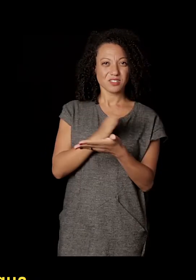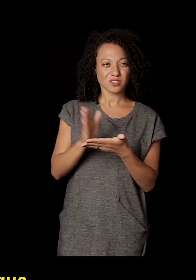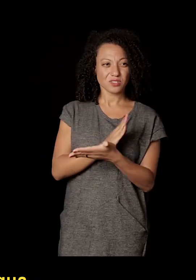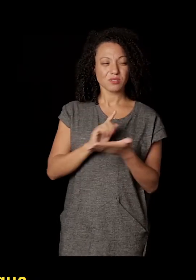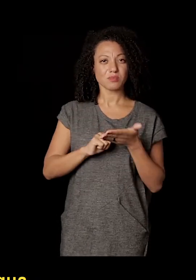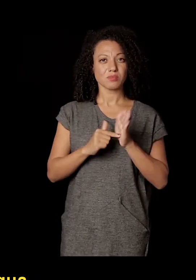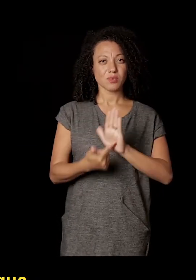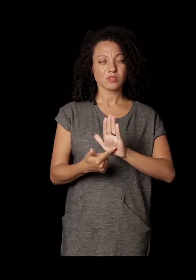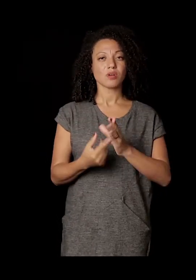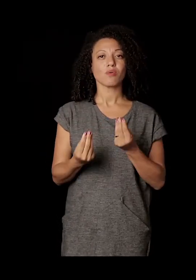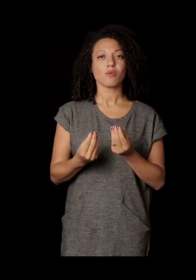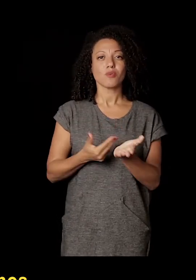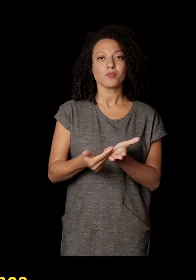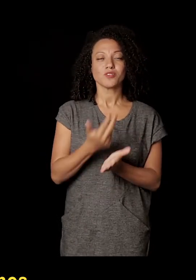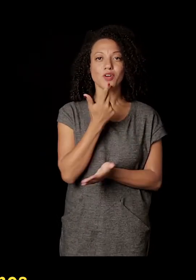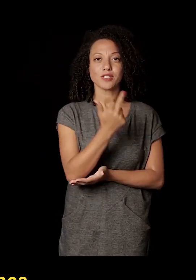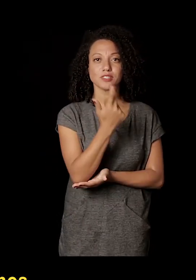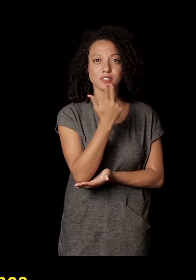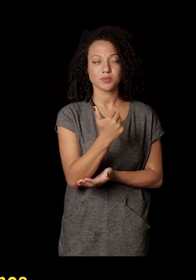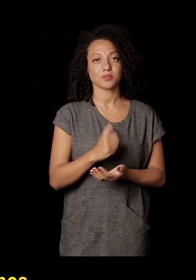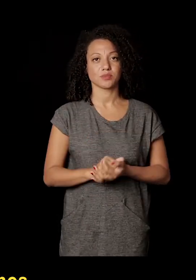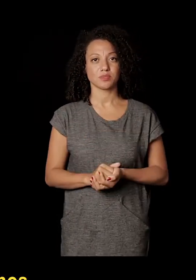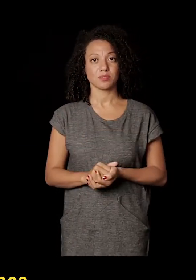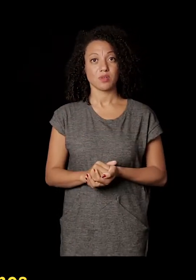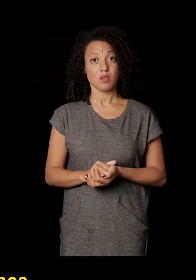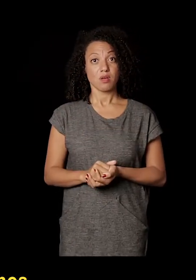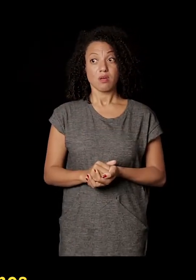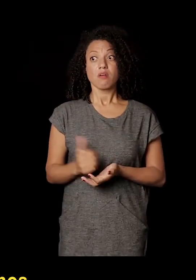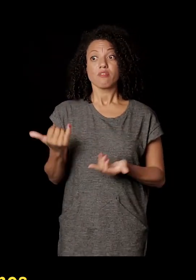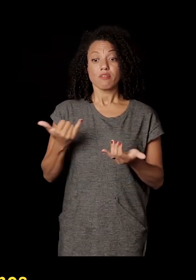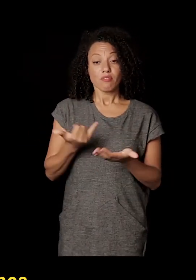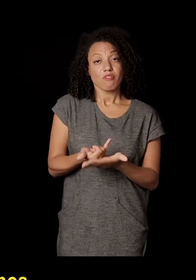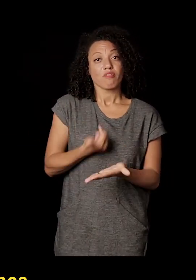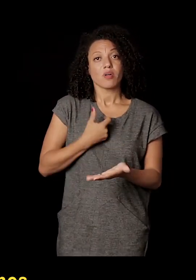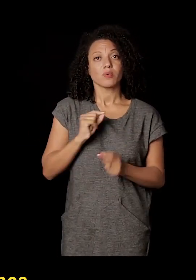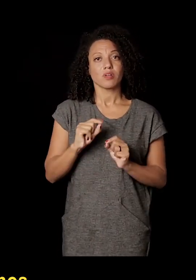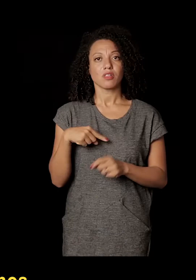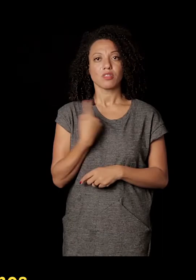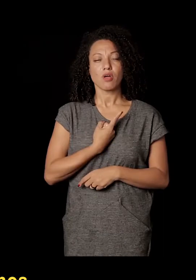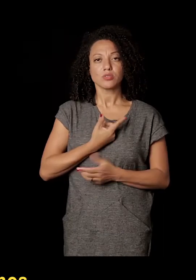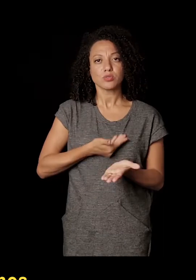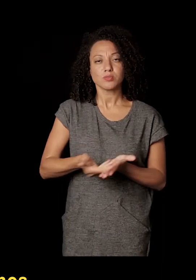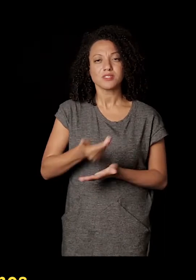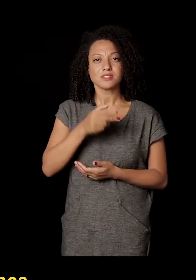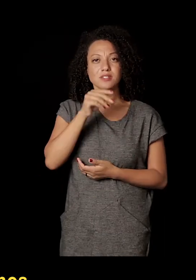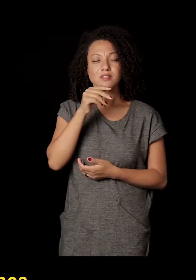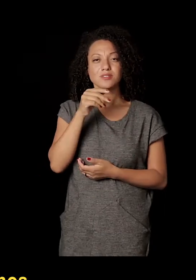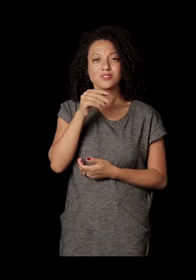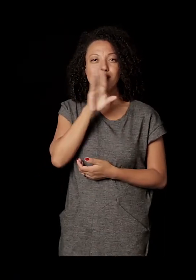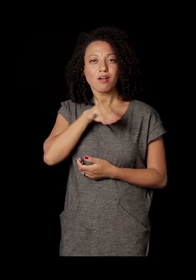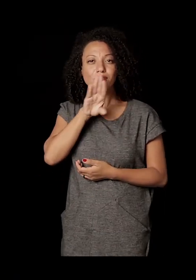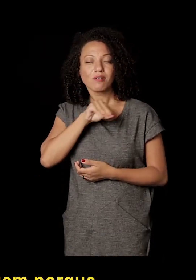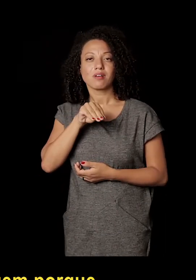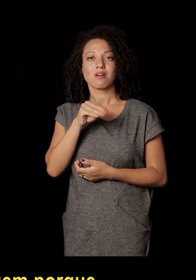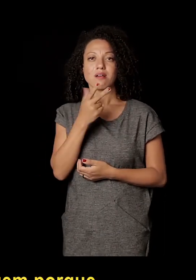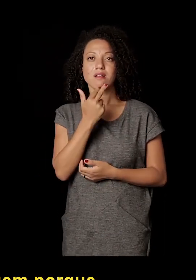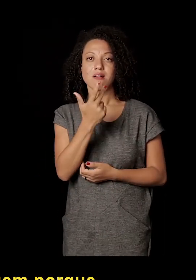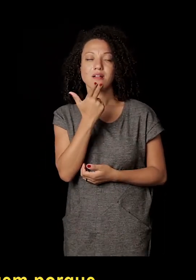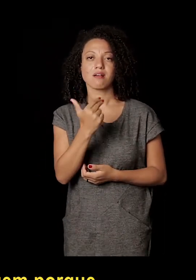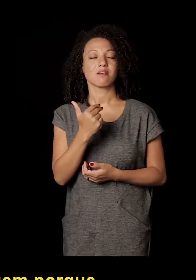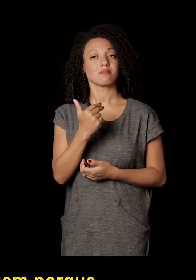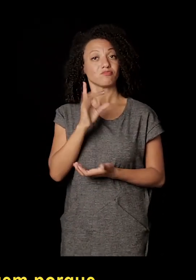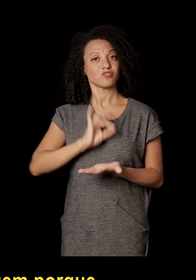origen de la lengua. Y dice que los seres humanos comenzamos a hablar De